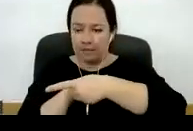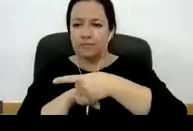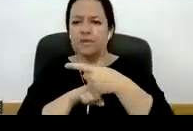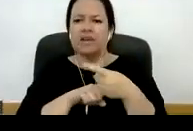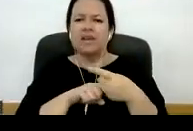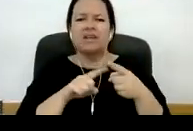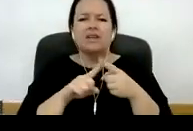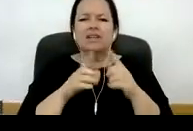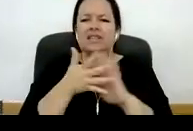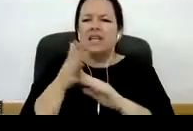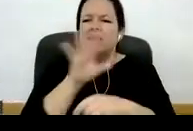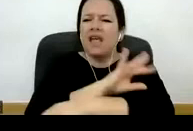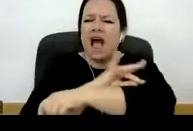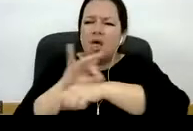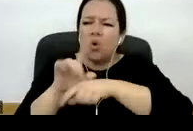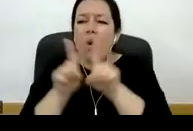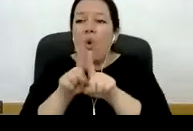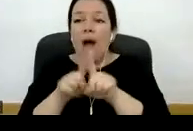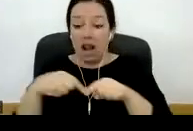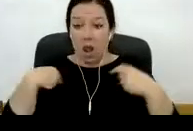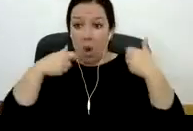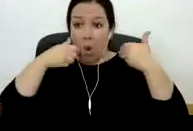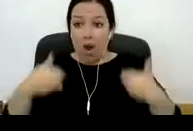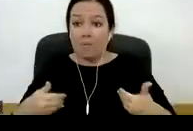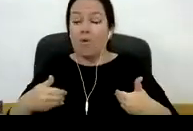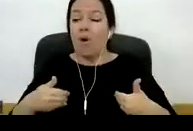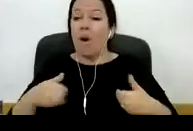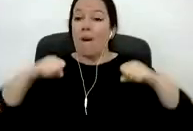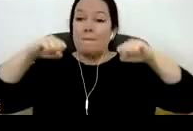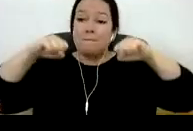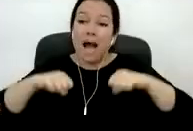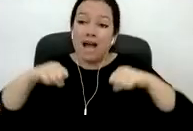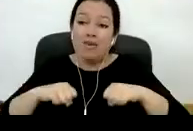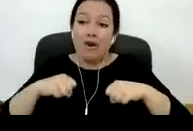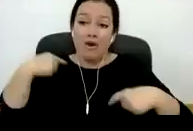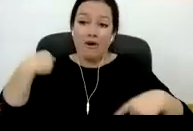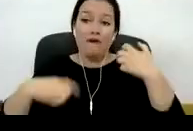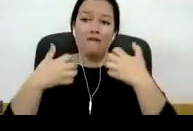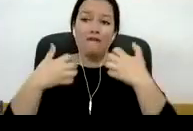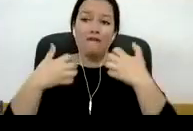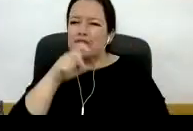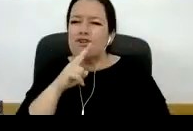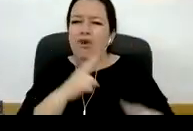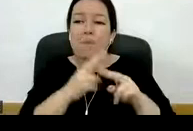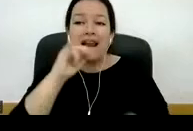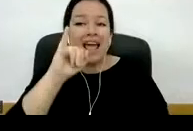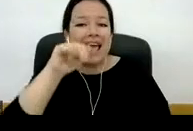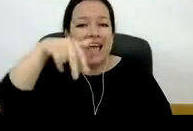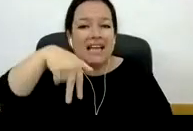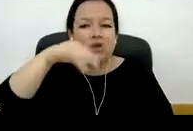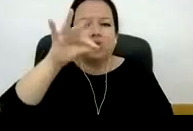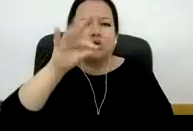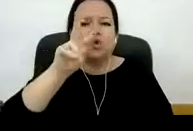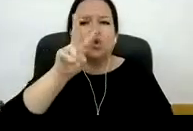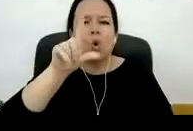no como tal, sino porque hay cada vez una menor tolerancia a la glucosa, es decir, va cayendo la función. Recordad que la insulina, la función principal que tiene